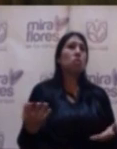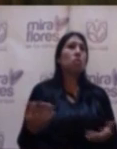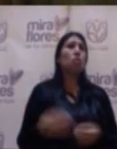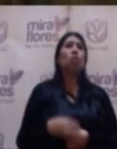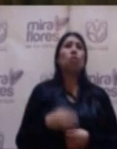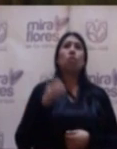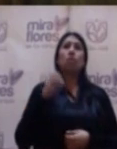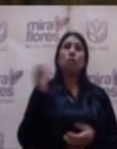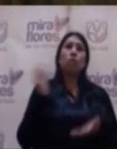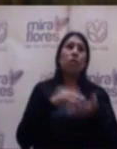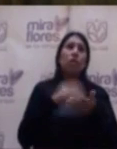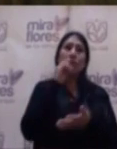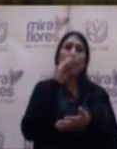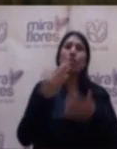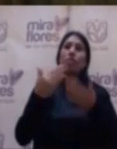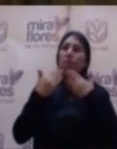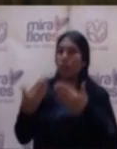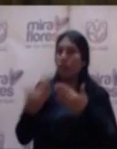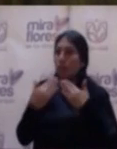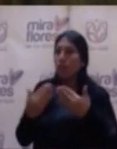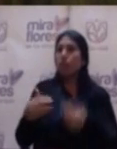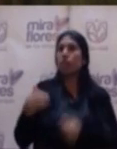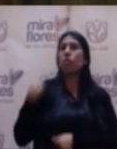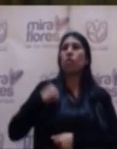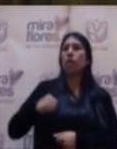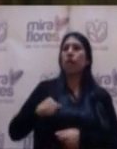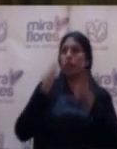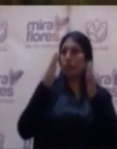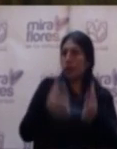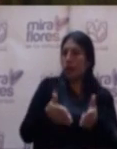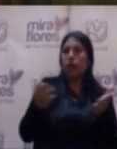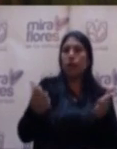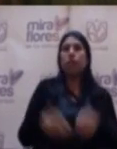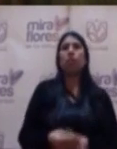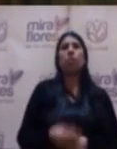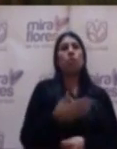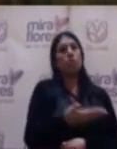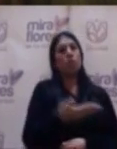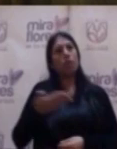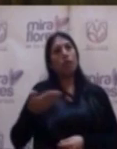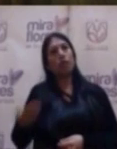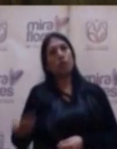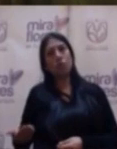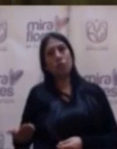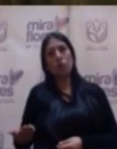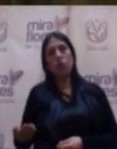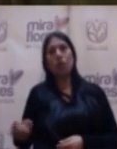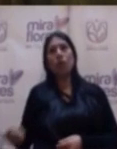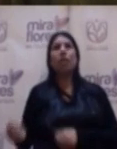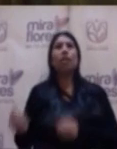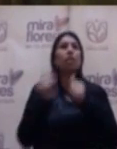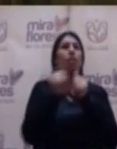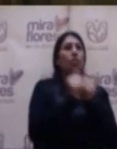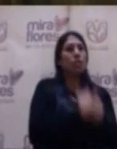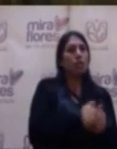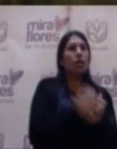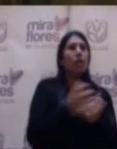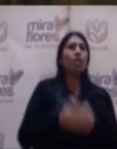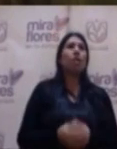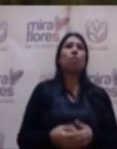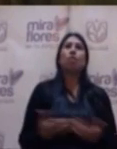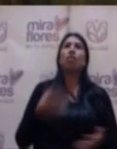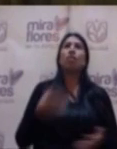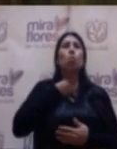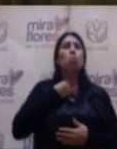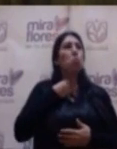reiterar mi agradecimiento con el señor alcalde por la invitación que me hizo de acompañarlo. Ha sido un